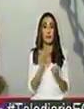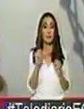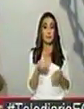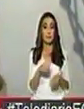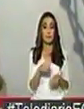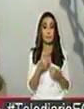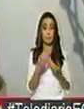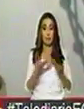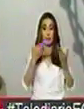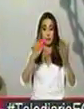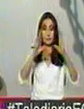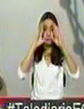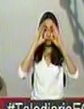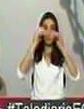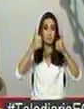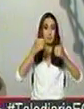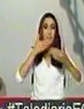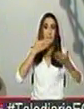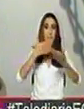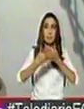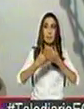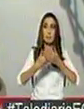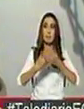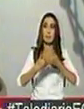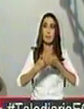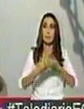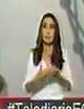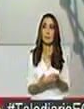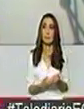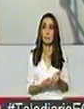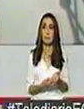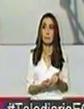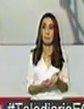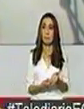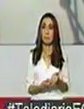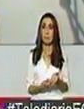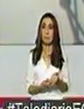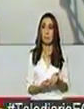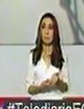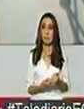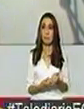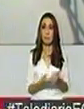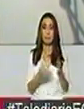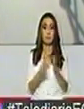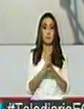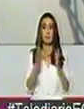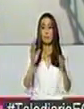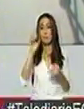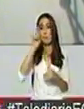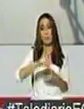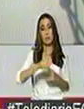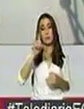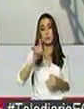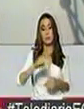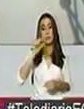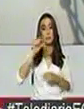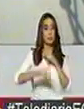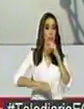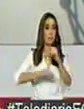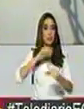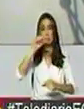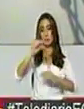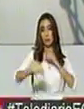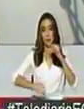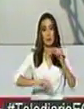estamos muy bien también agradecidos por parte del señor presidente de la República, con muchas necesidades que vamos a tener dentro de